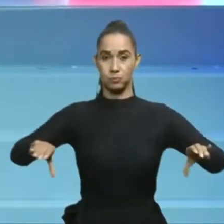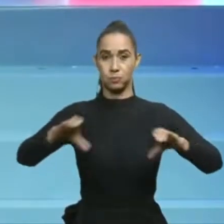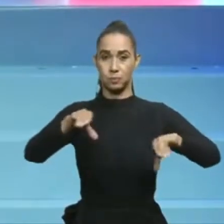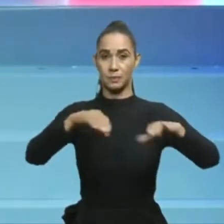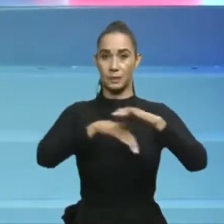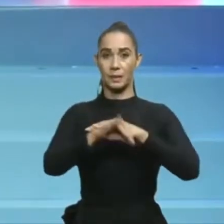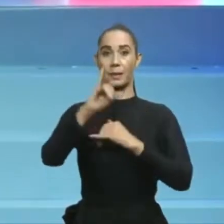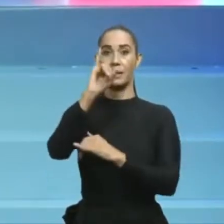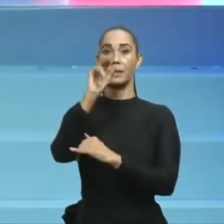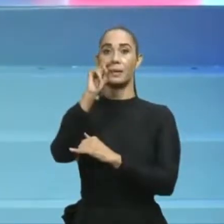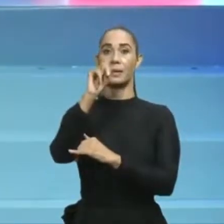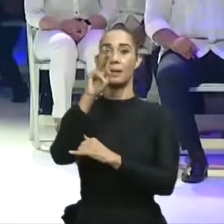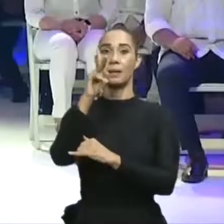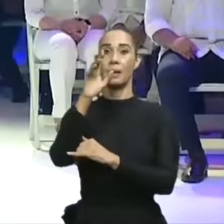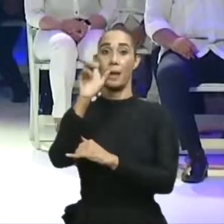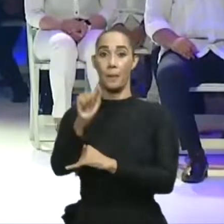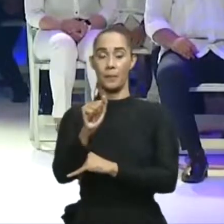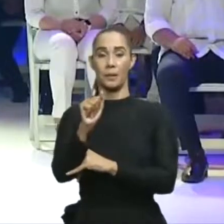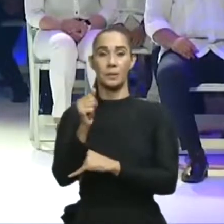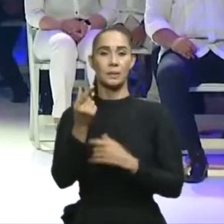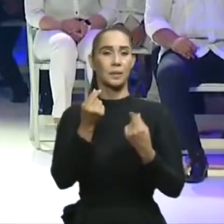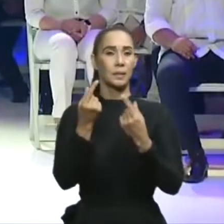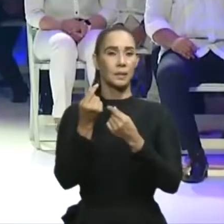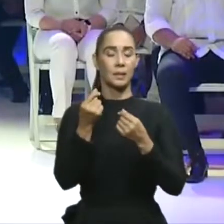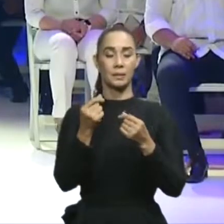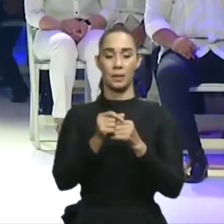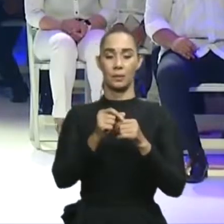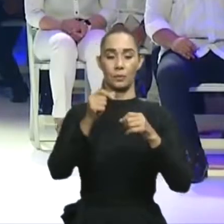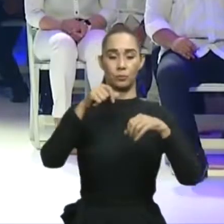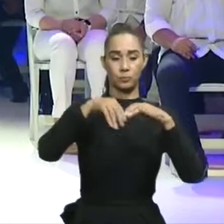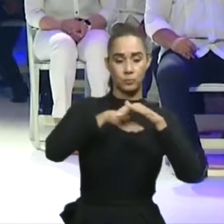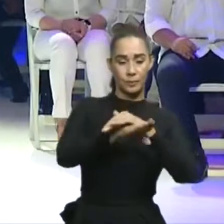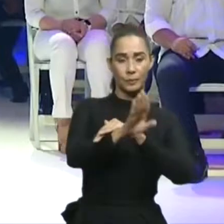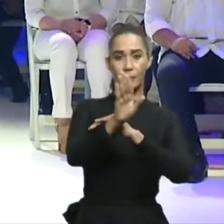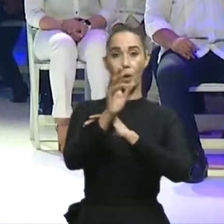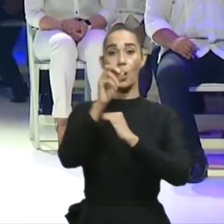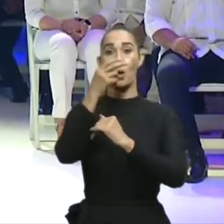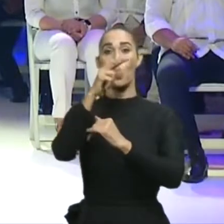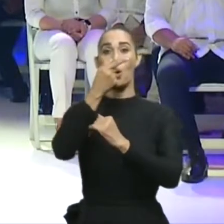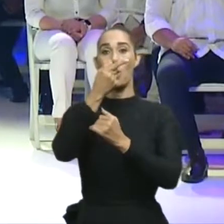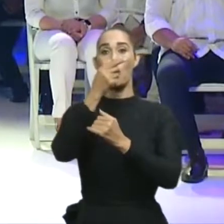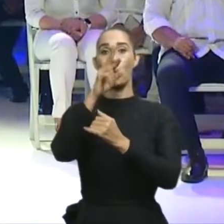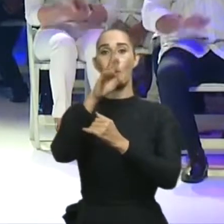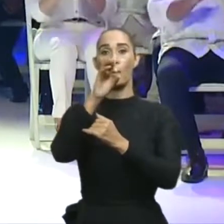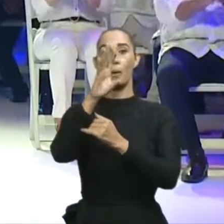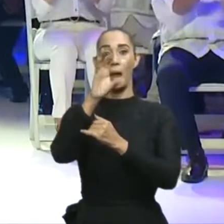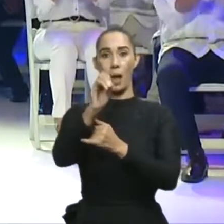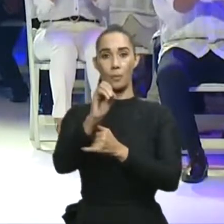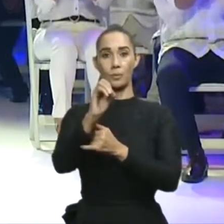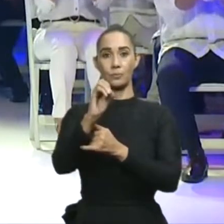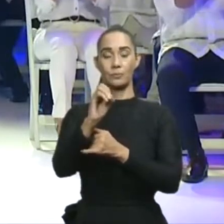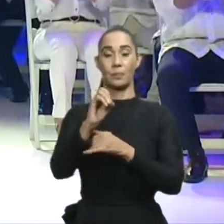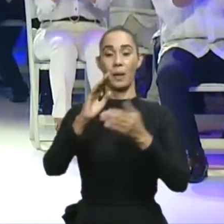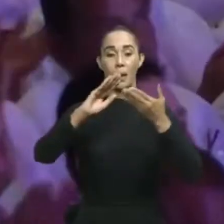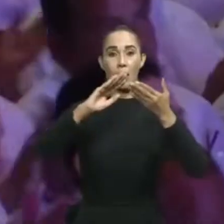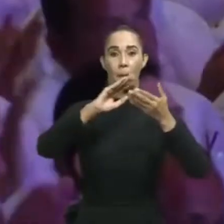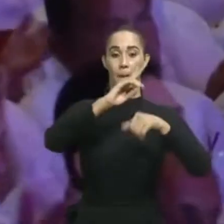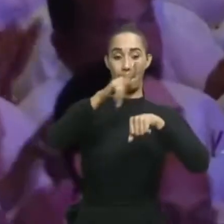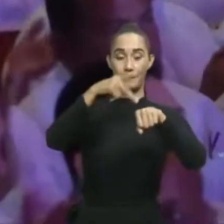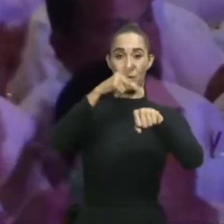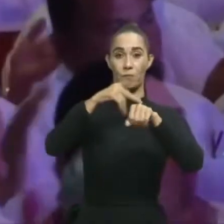inapa está realizando el saneamiento de arroyo gurabo y su entorno que impactará a toda la provincia de